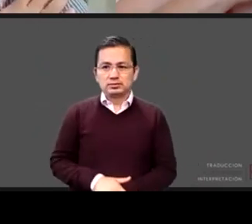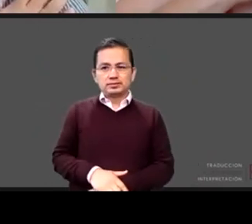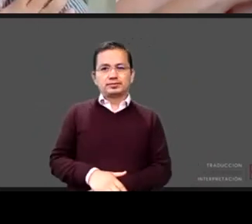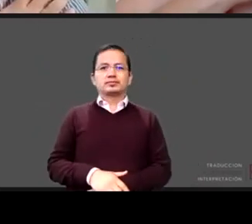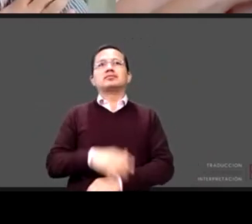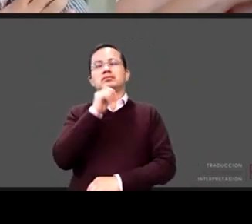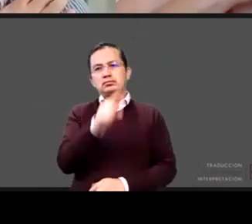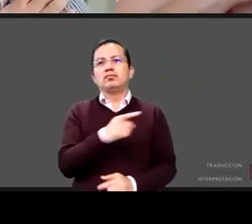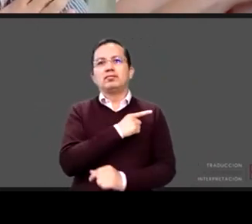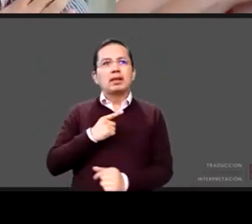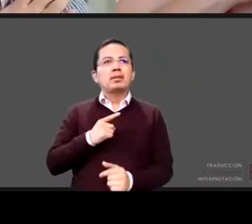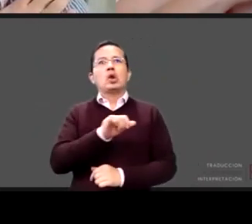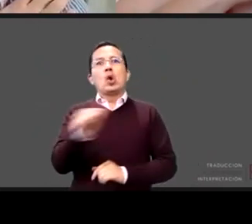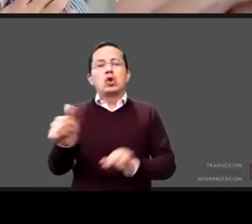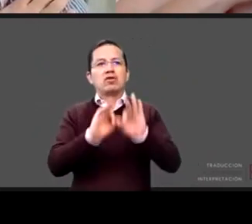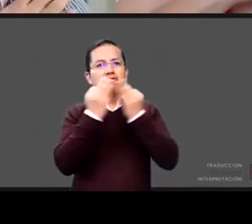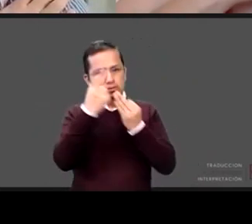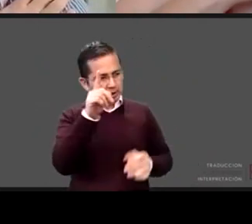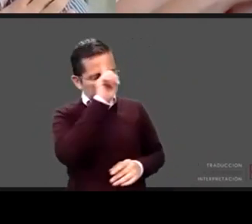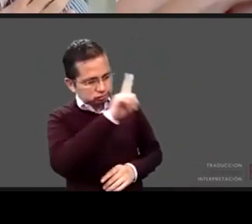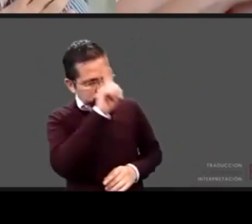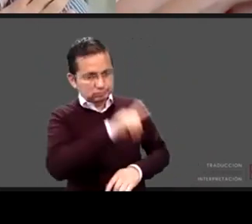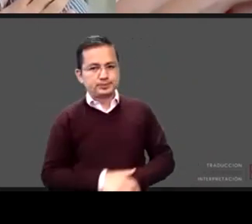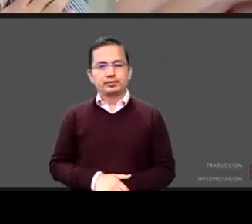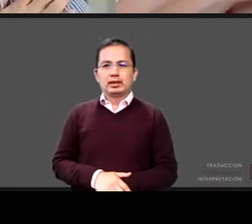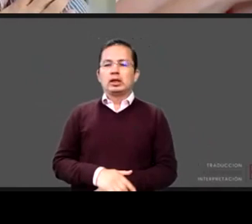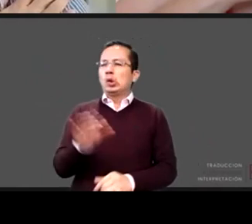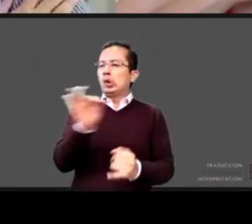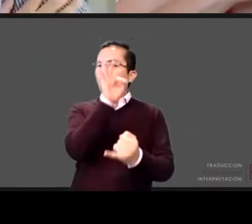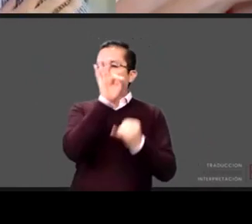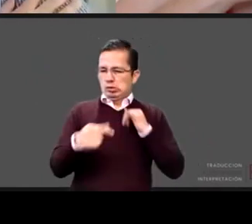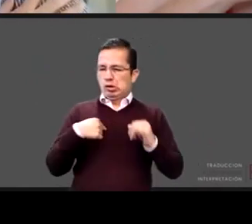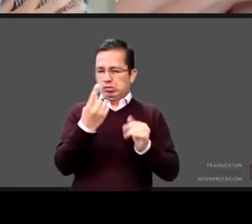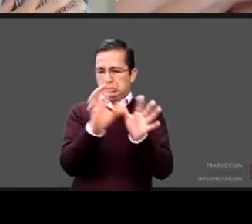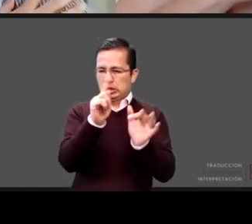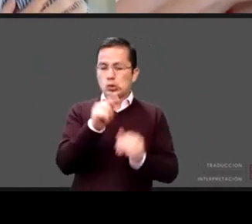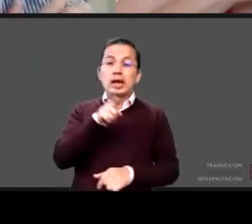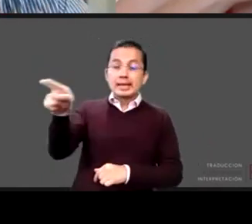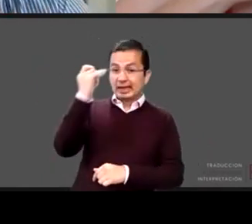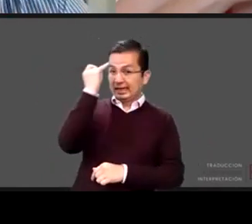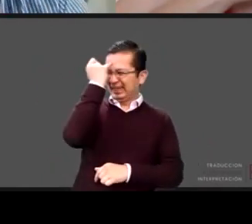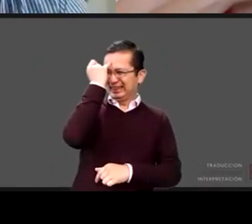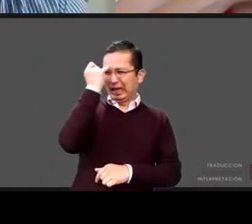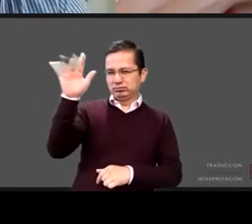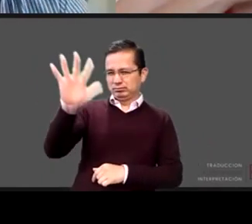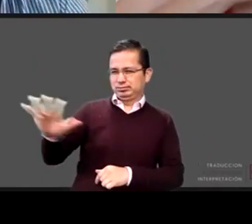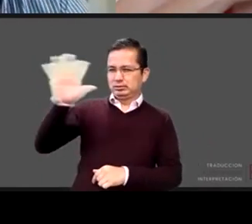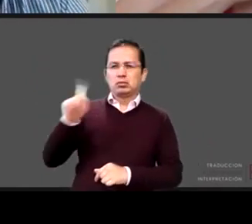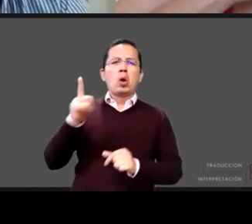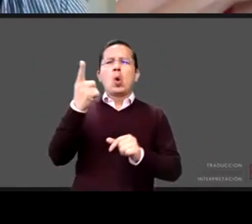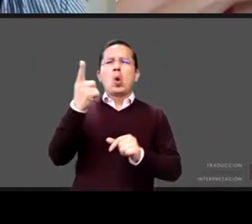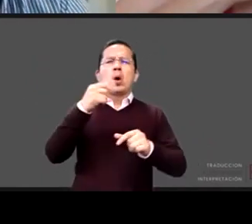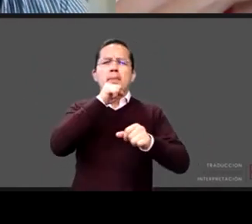realizables. Ya para terminar, hay una experiencia muy positiva que se llevó a cabo en la India y una campaña que se llama Toca la Campana, Ring